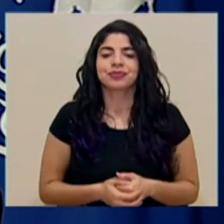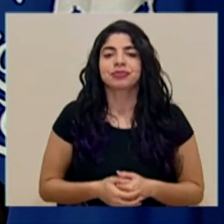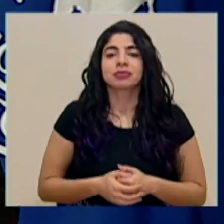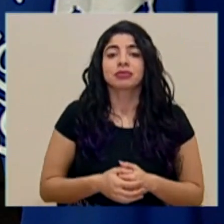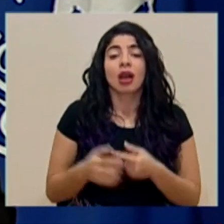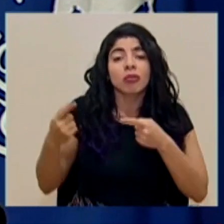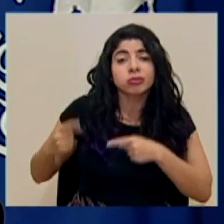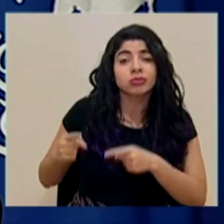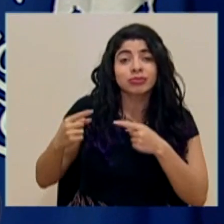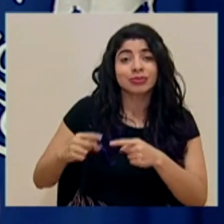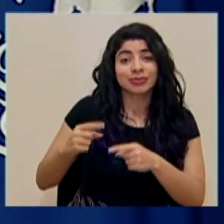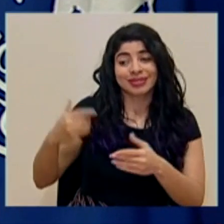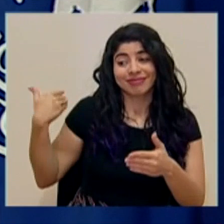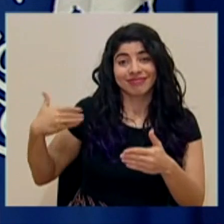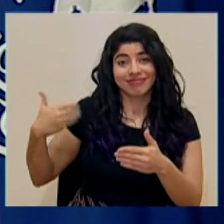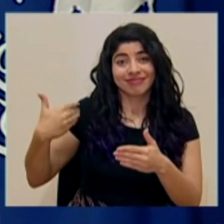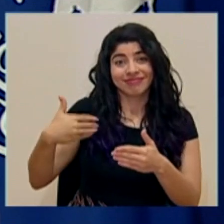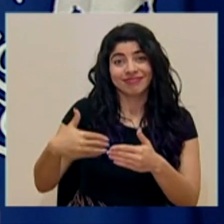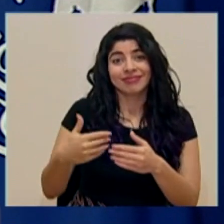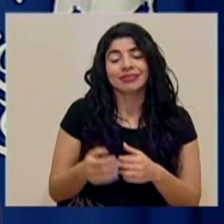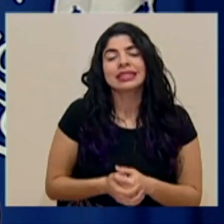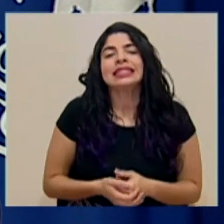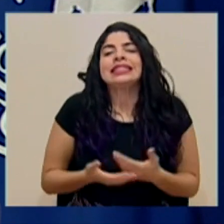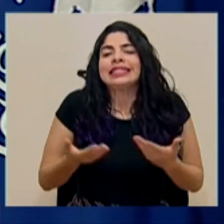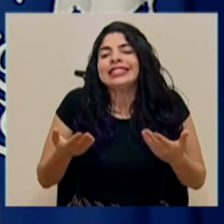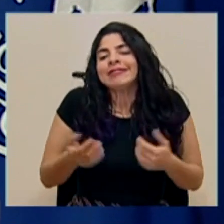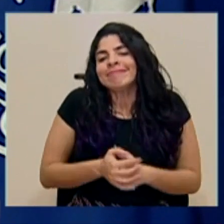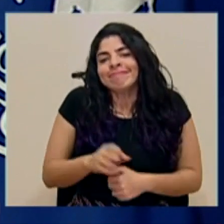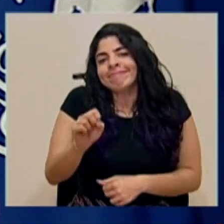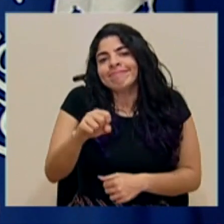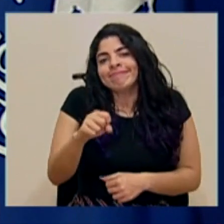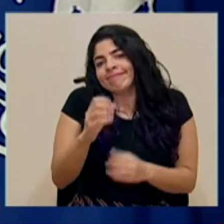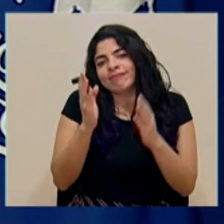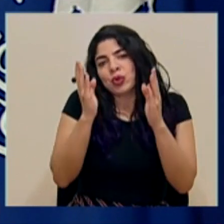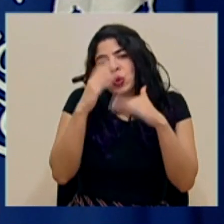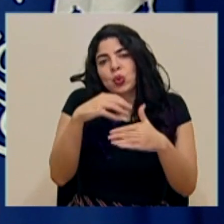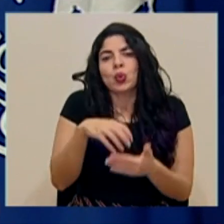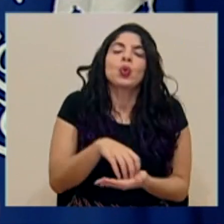Los acontecimientos recientes, pues sin duda